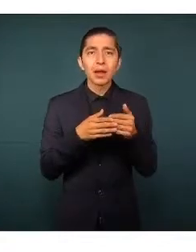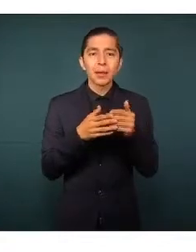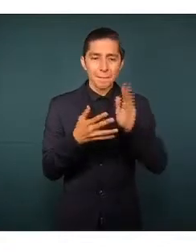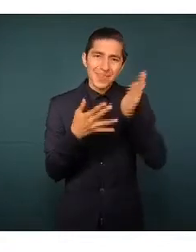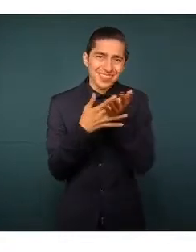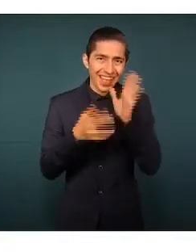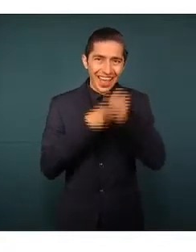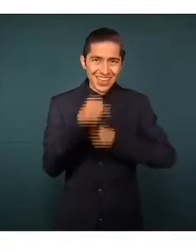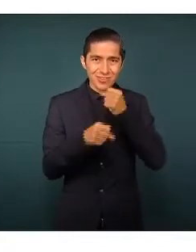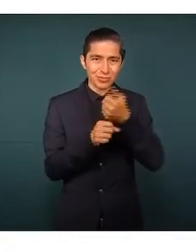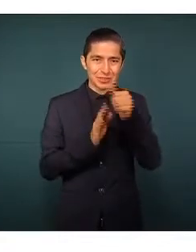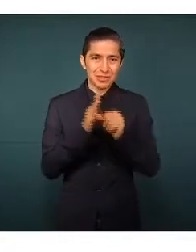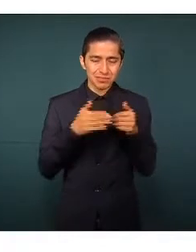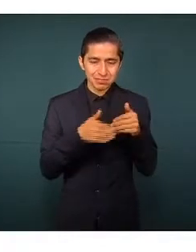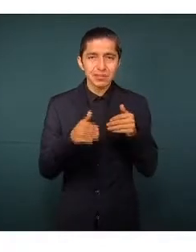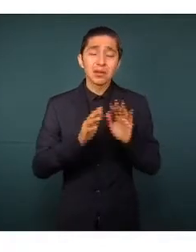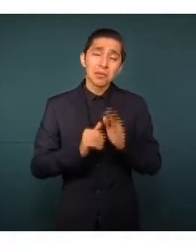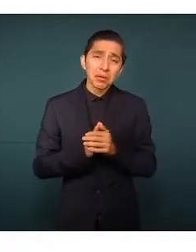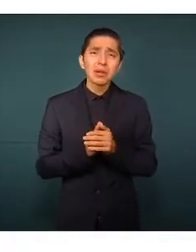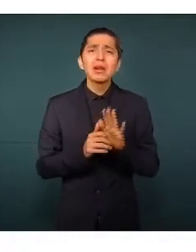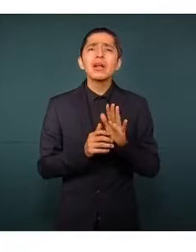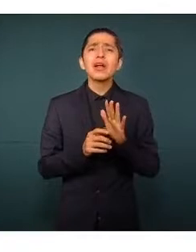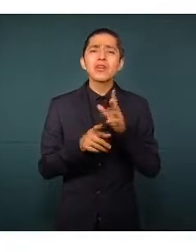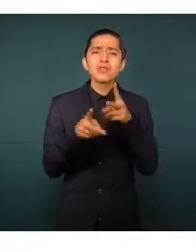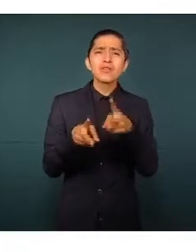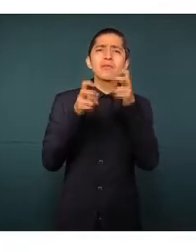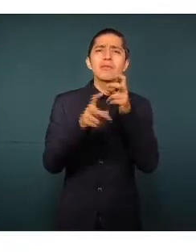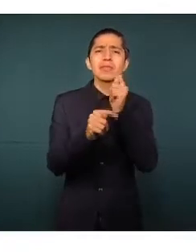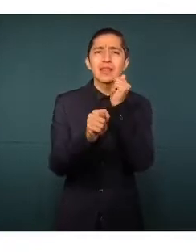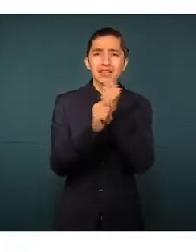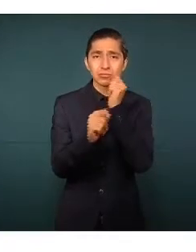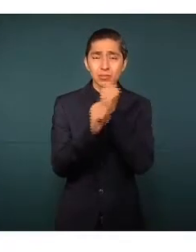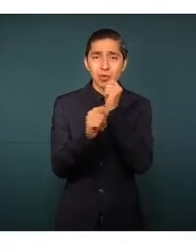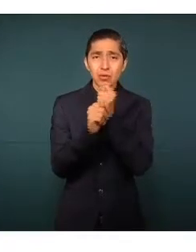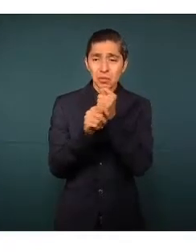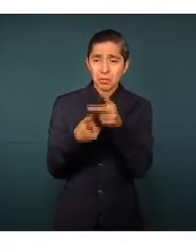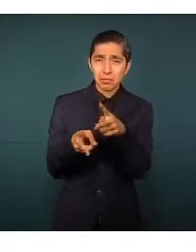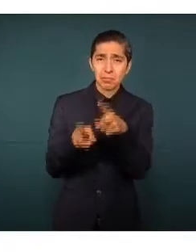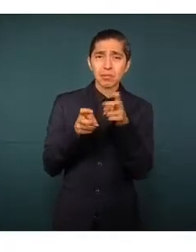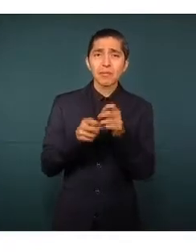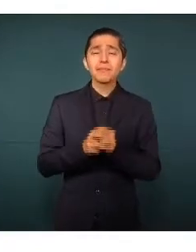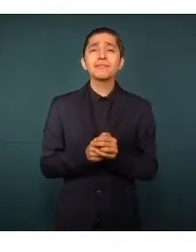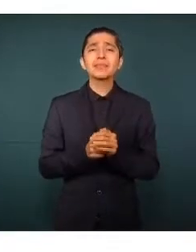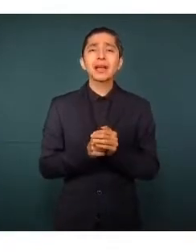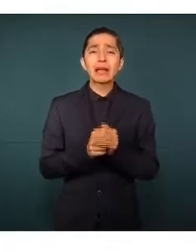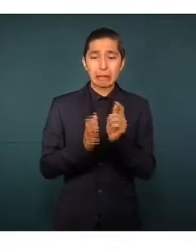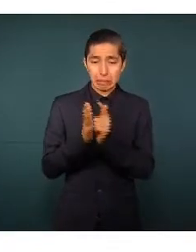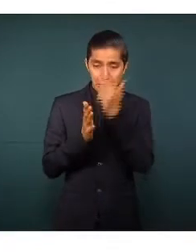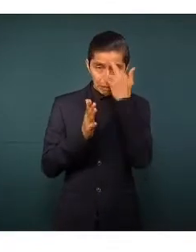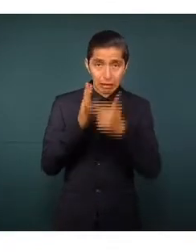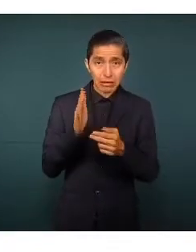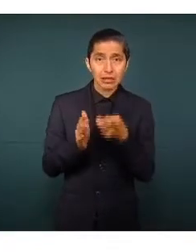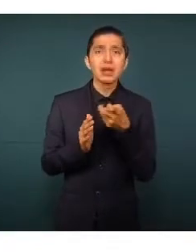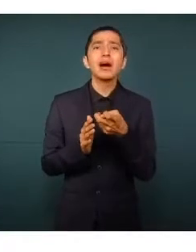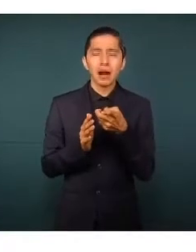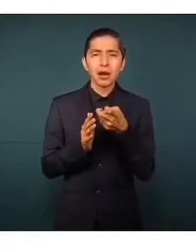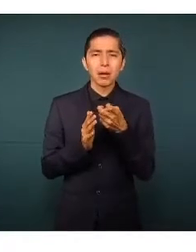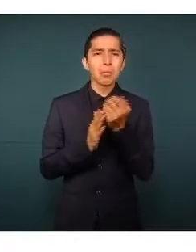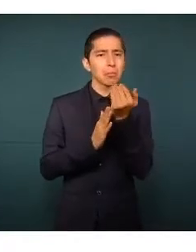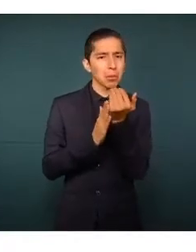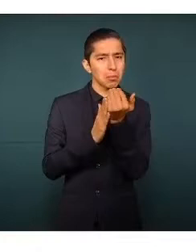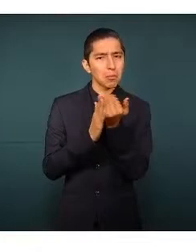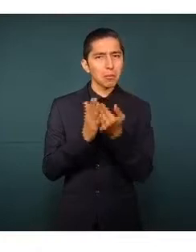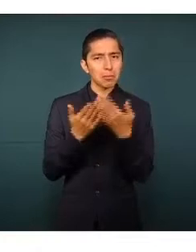año. La que sigue, por favor. Robo en transporte. Este delito está con una tendencia a la